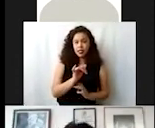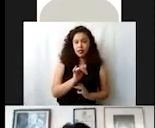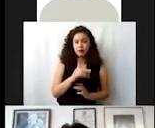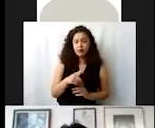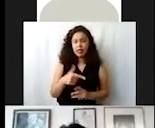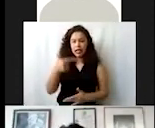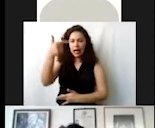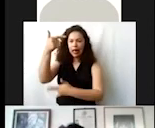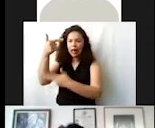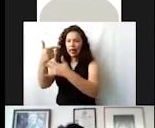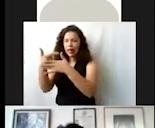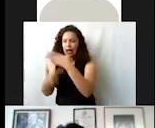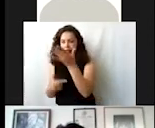negra